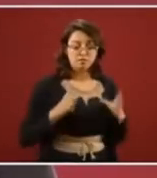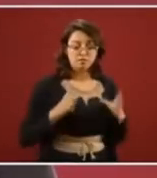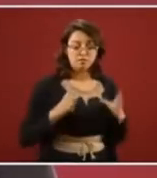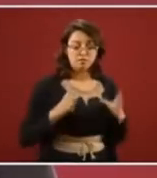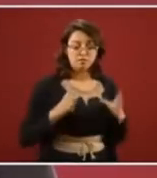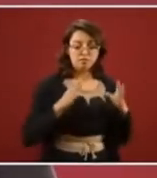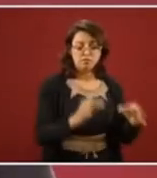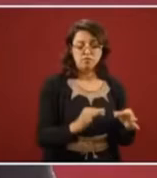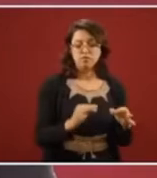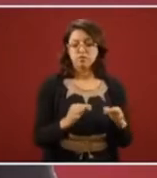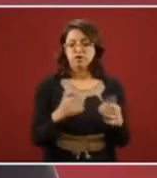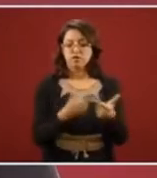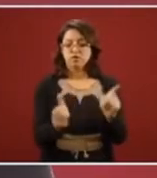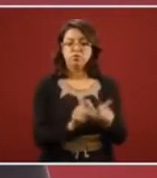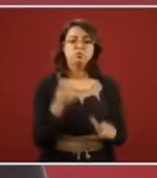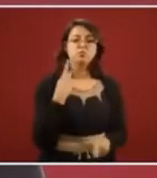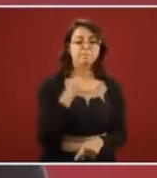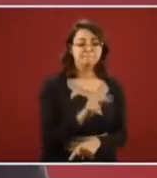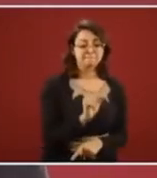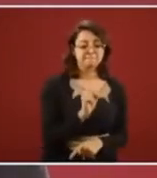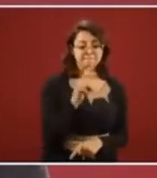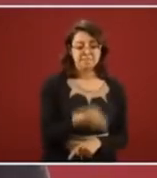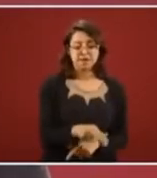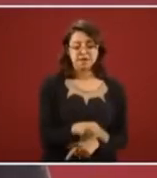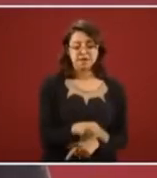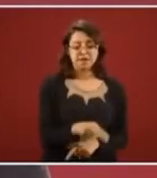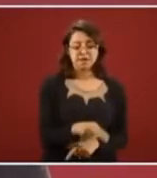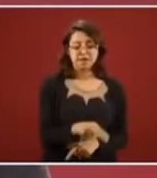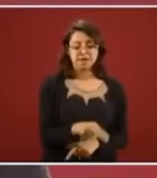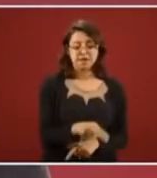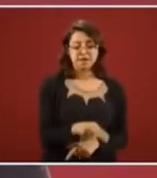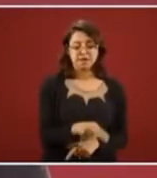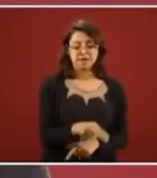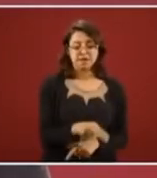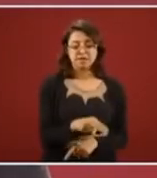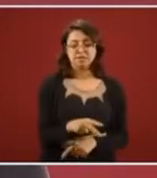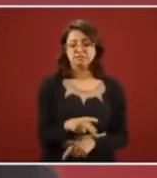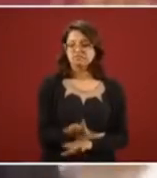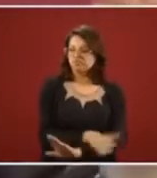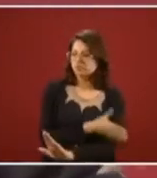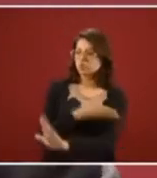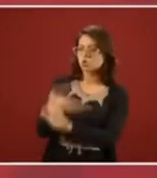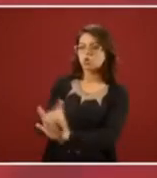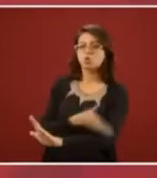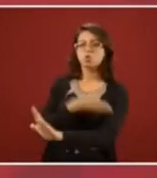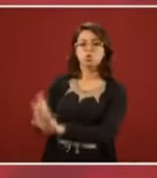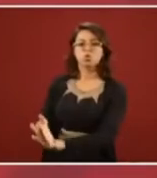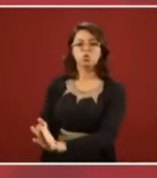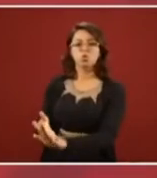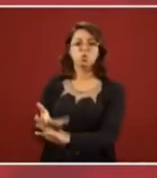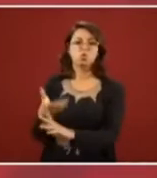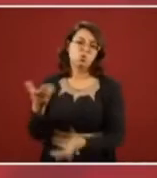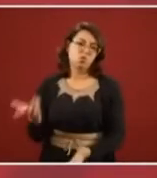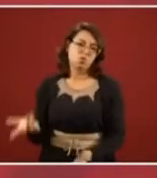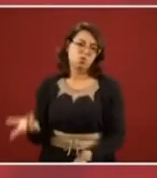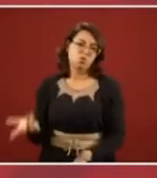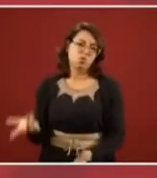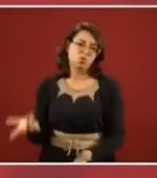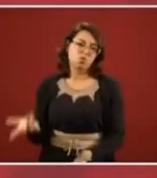tapan pares para oponerse subíamos a la política popular